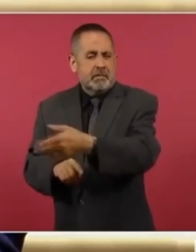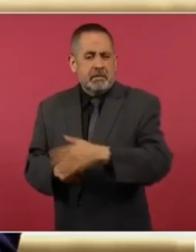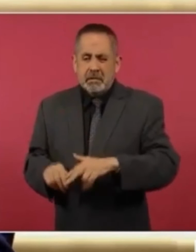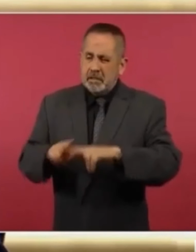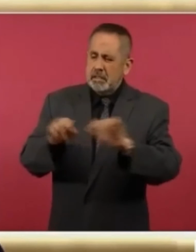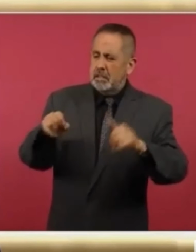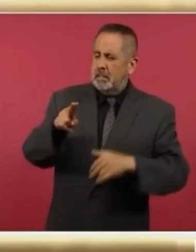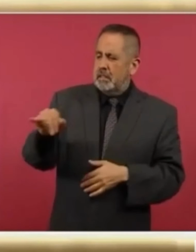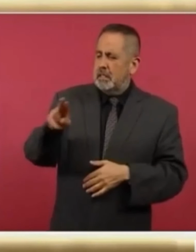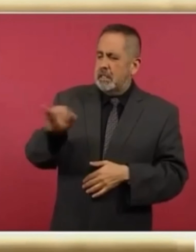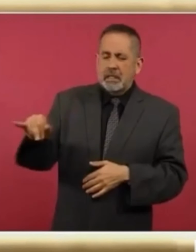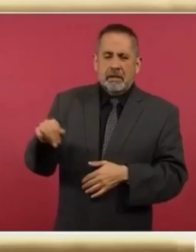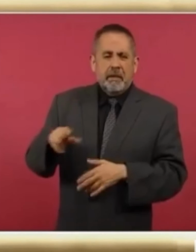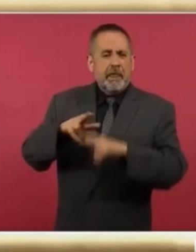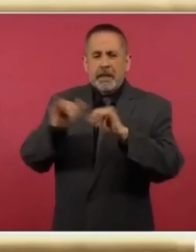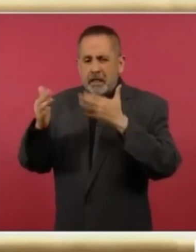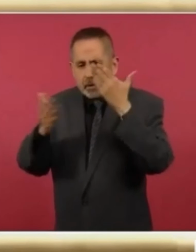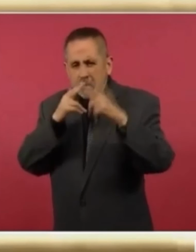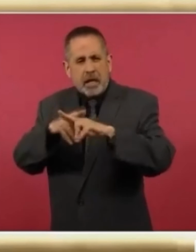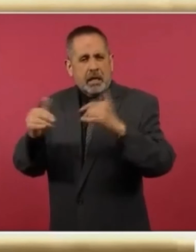Ninis, ni estudian ni trabajan.